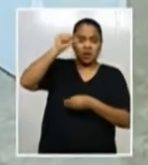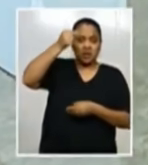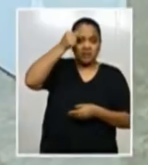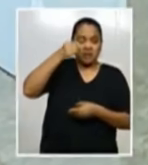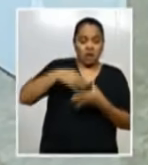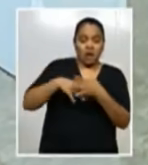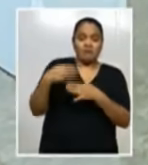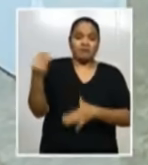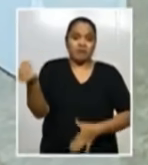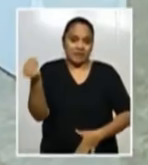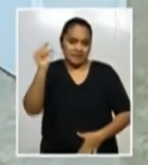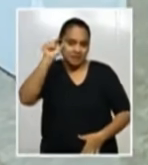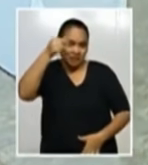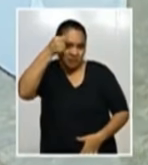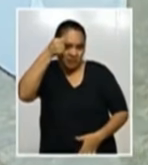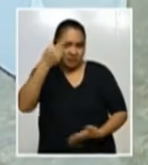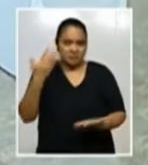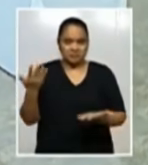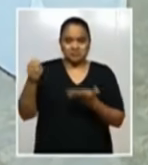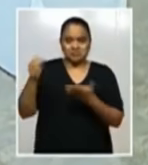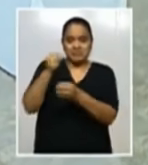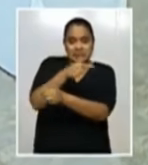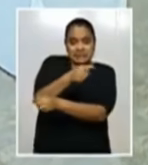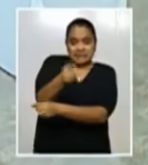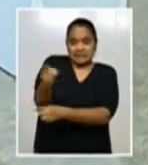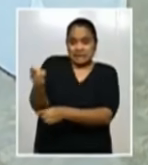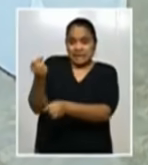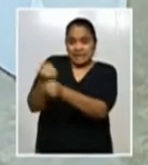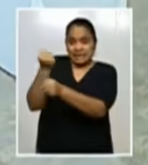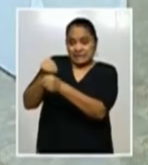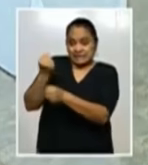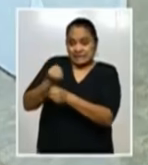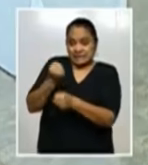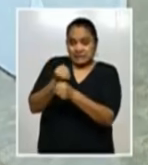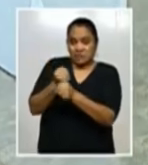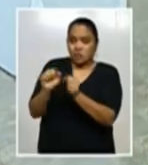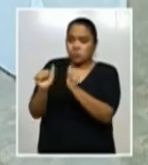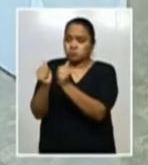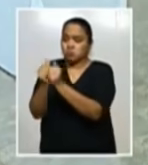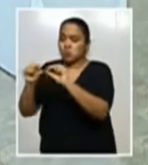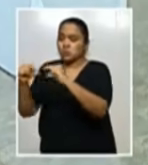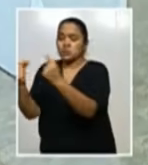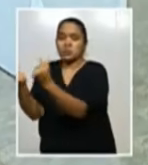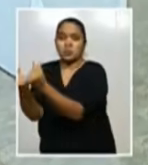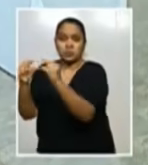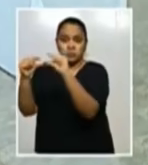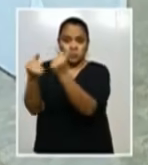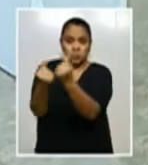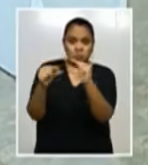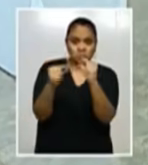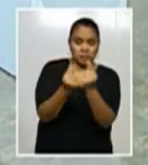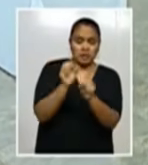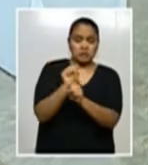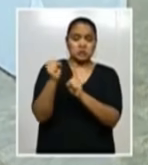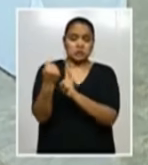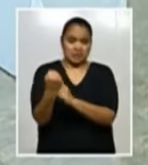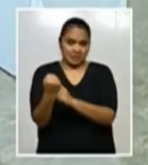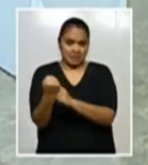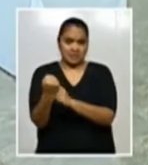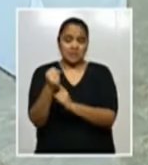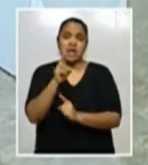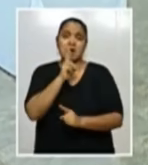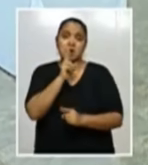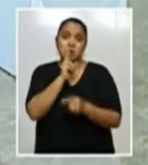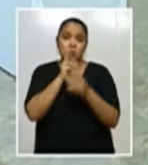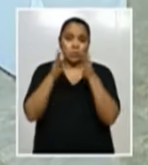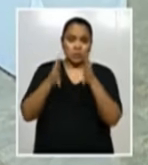gobierno, que ha venido trabajando con otros sectores de la sociedad, y esta semana es una semana